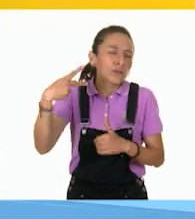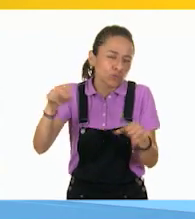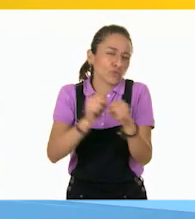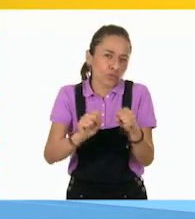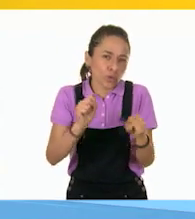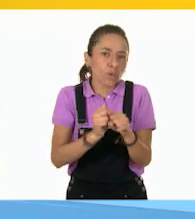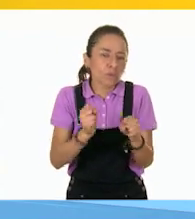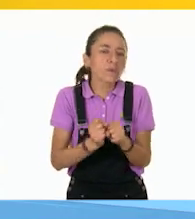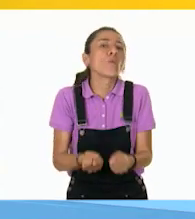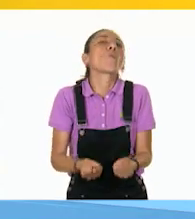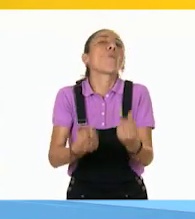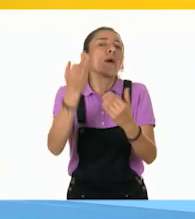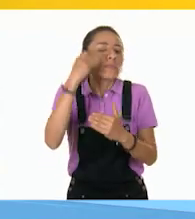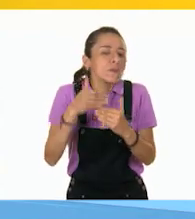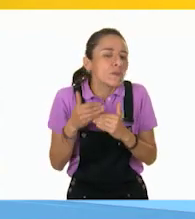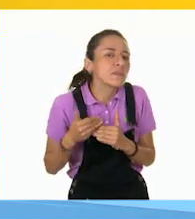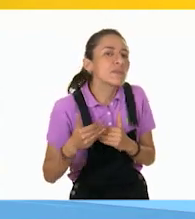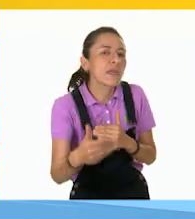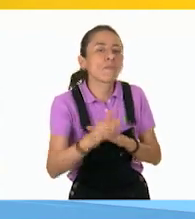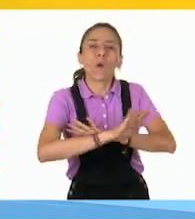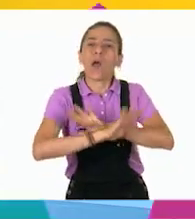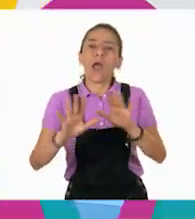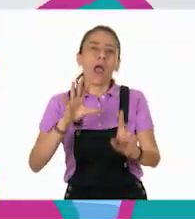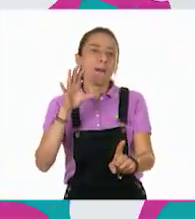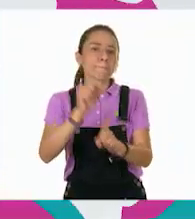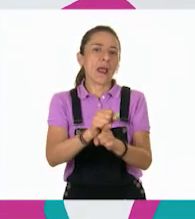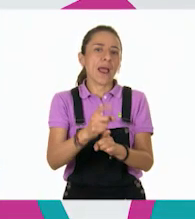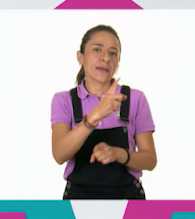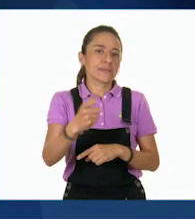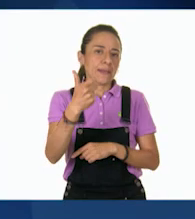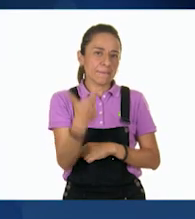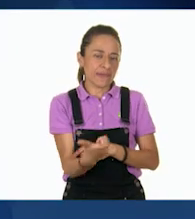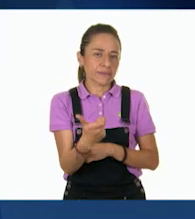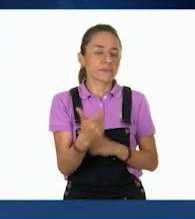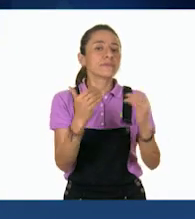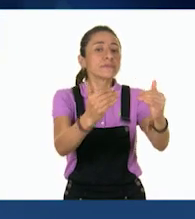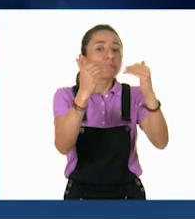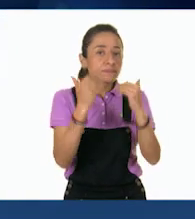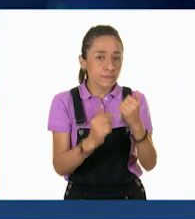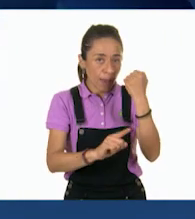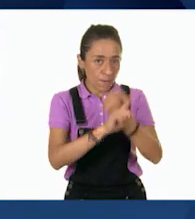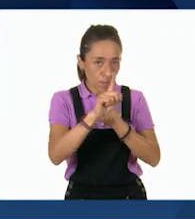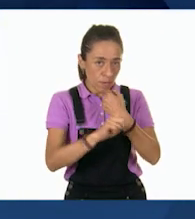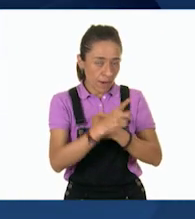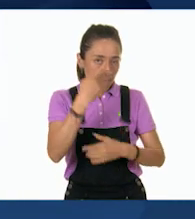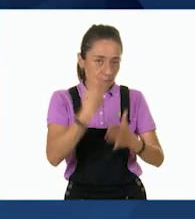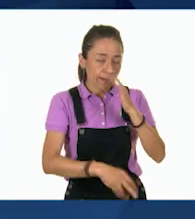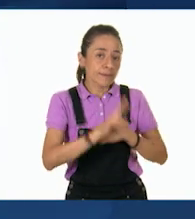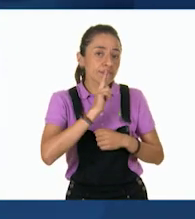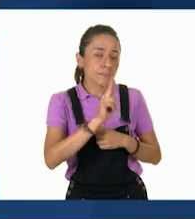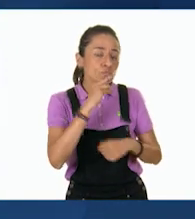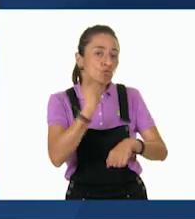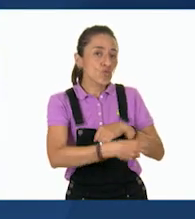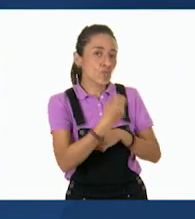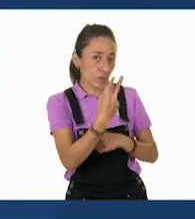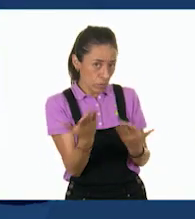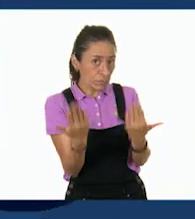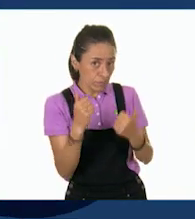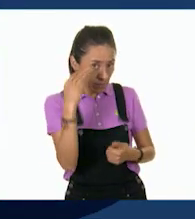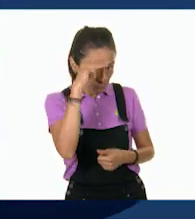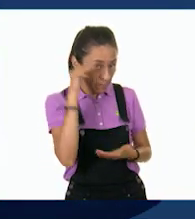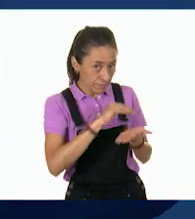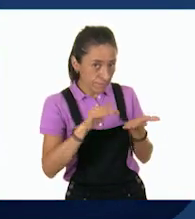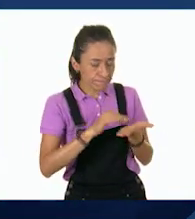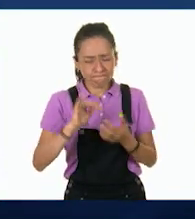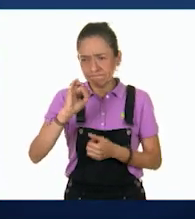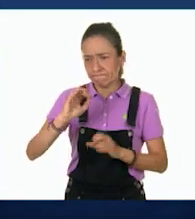pesos. Ahora, revisemos el problema 2. ¿Nos lees lo que dice María, por favor? Claro, dice: ¿cuáles son